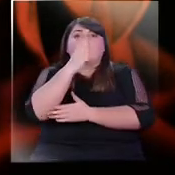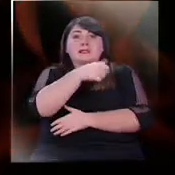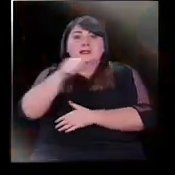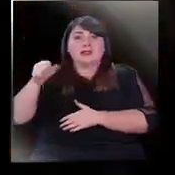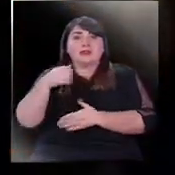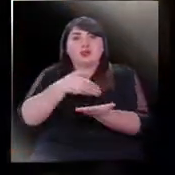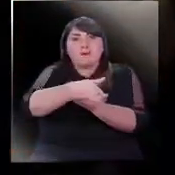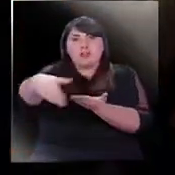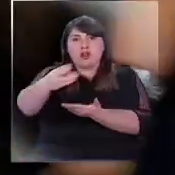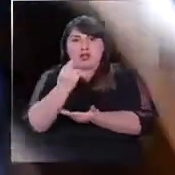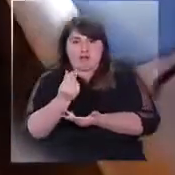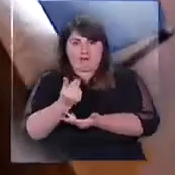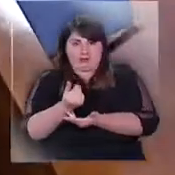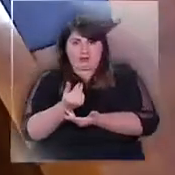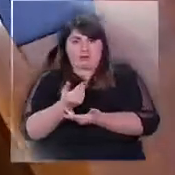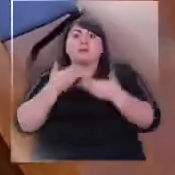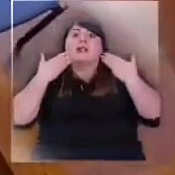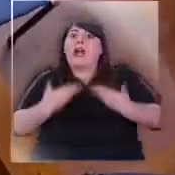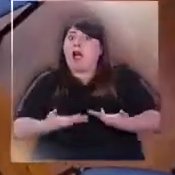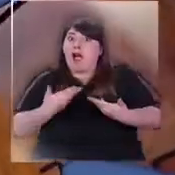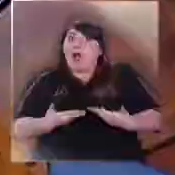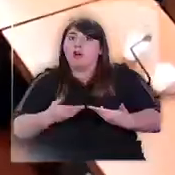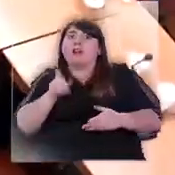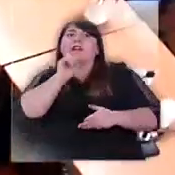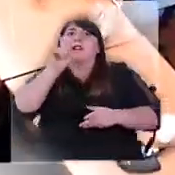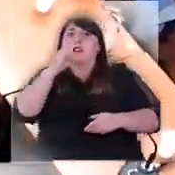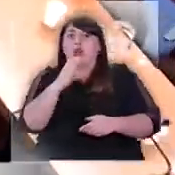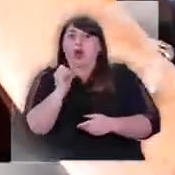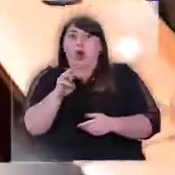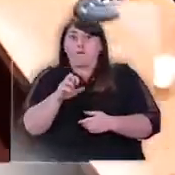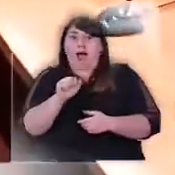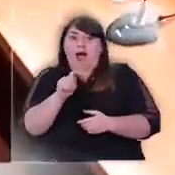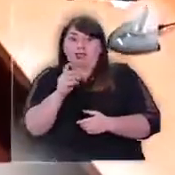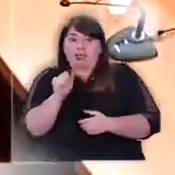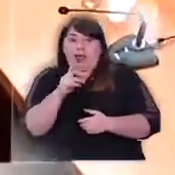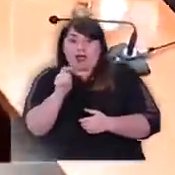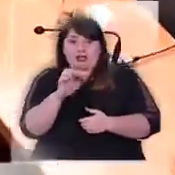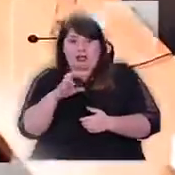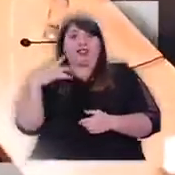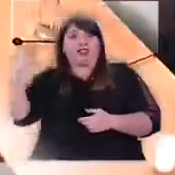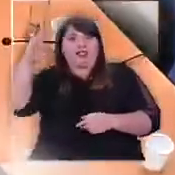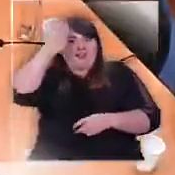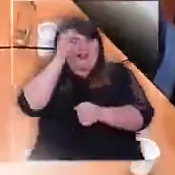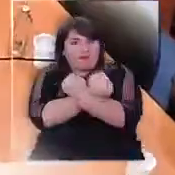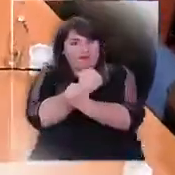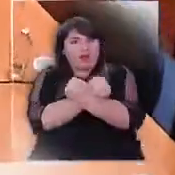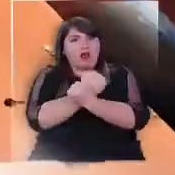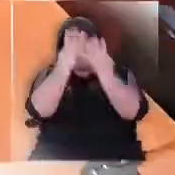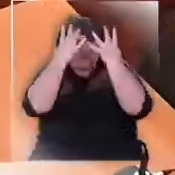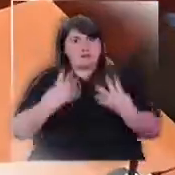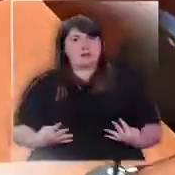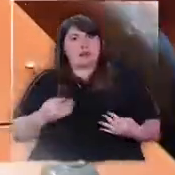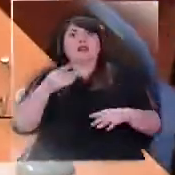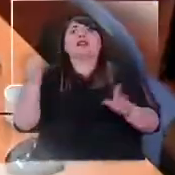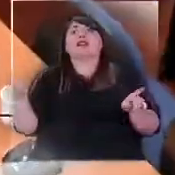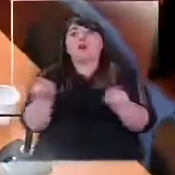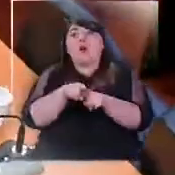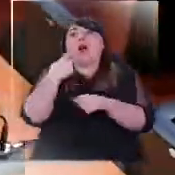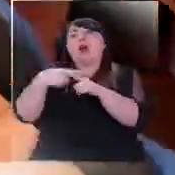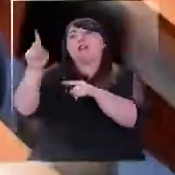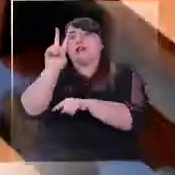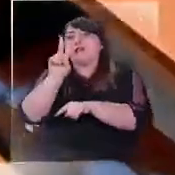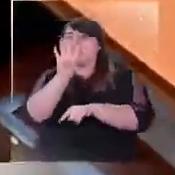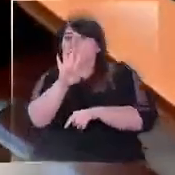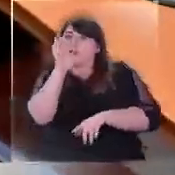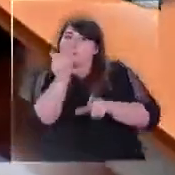pesos. Hoy el que fuera comandante de Carabineros está en prisión y formalizado, al igual que otras 24 personas por malversación